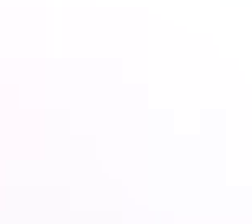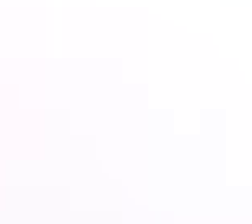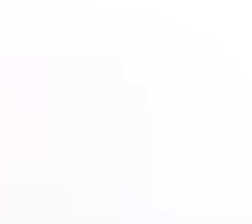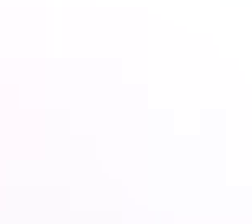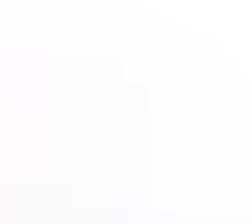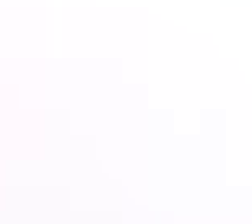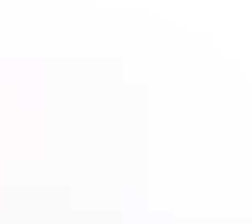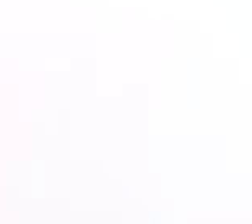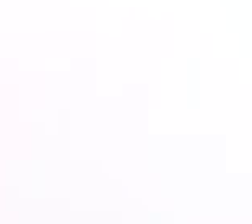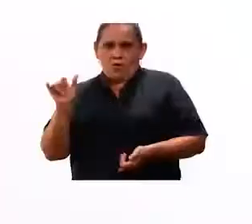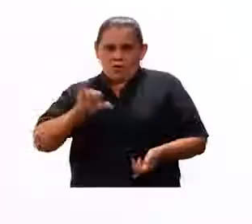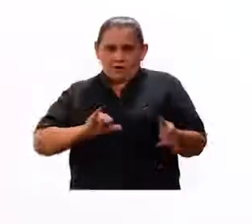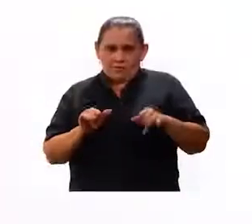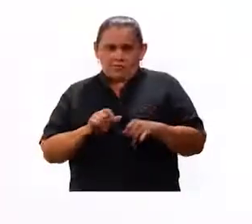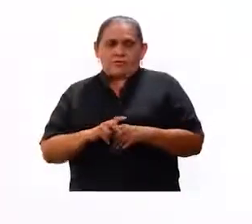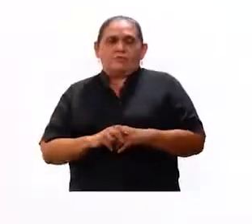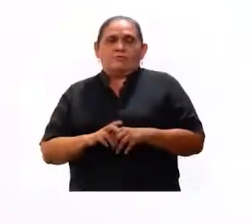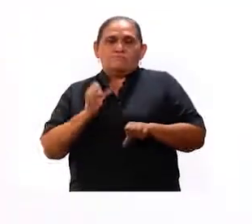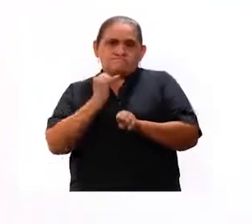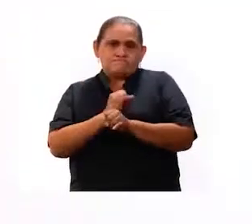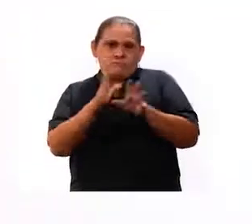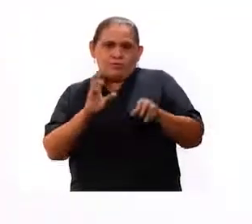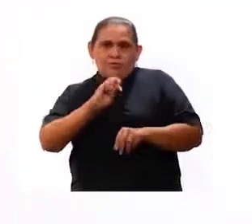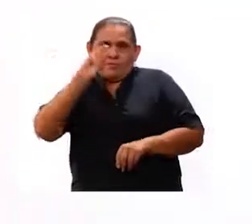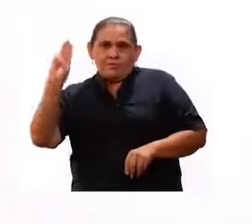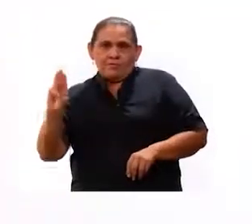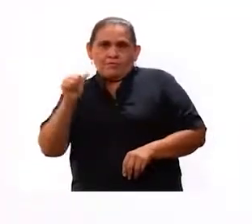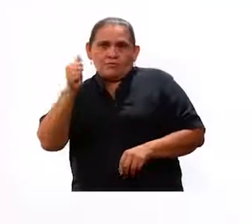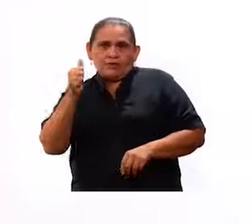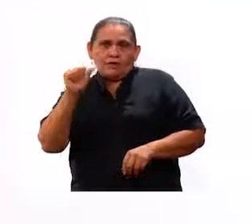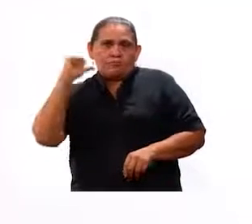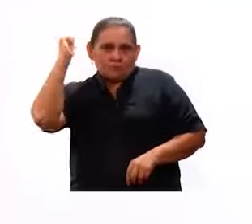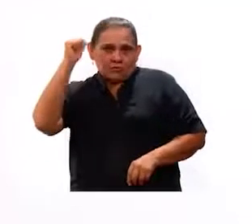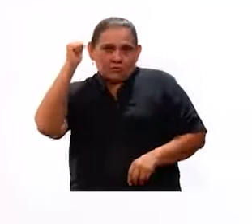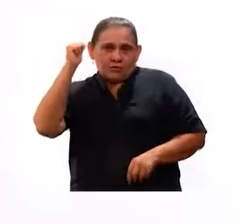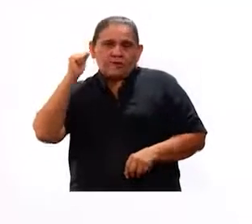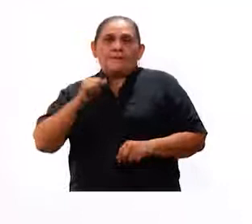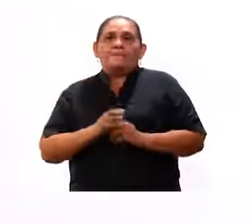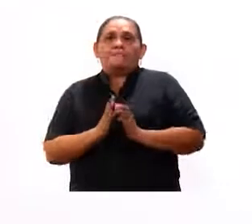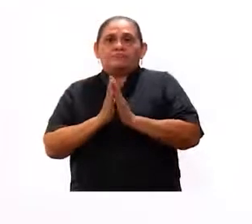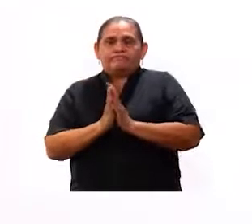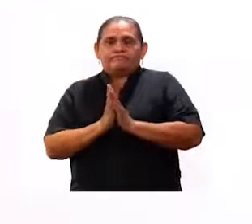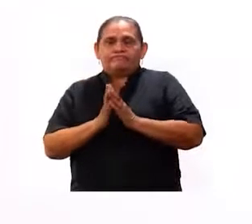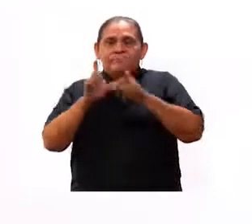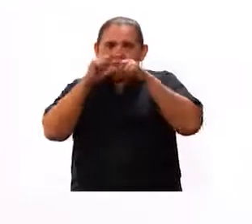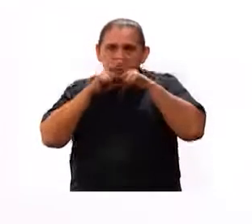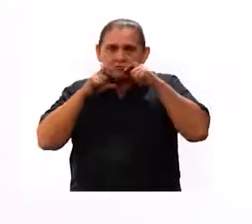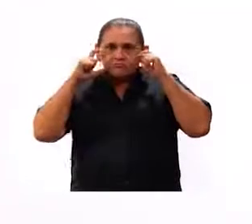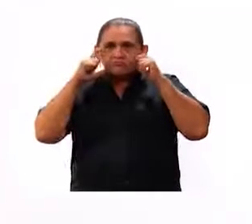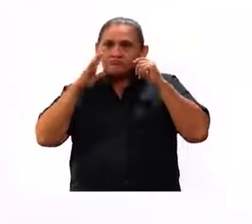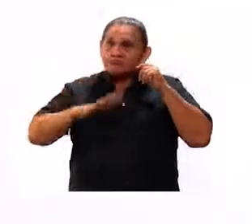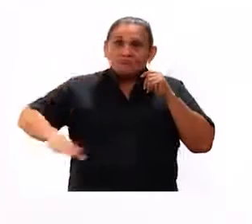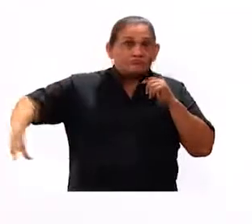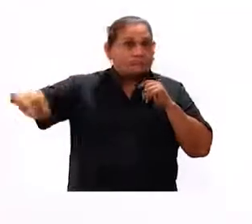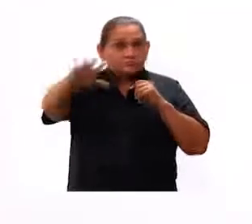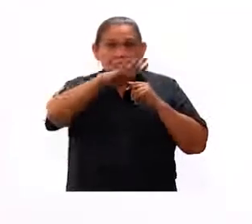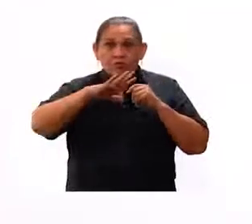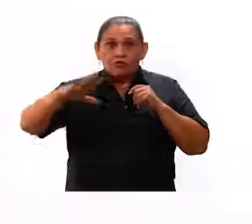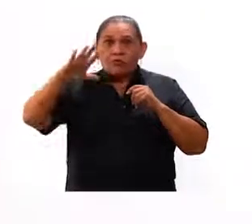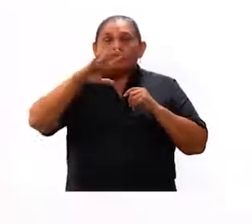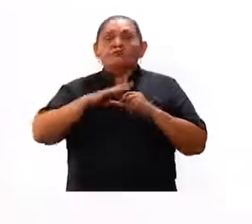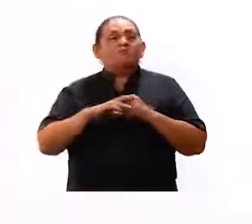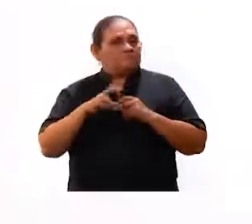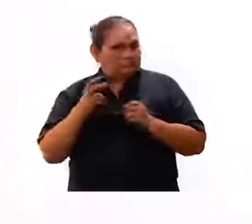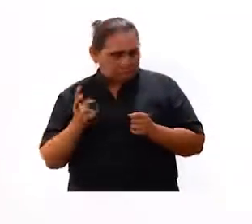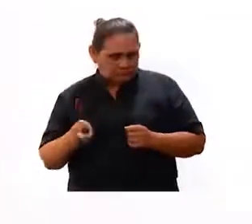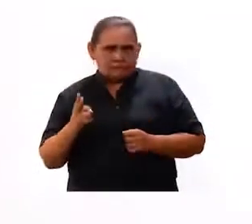Gracias, licenciado. Este es el parte médico de este miércoles 6 de abril. Se reitera el uso obligatorio de cubrebocas para toda la población, incluso